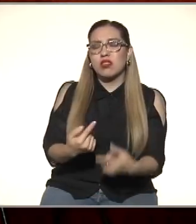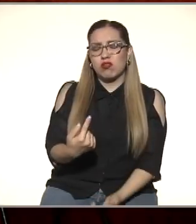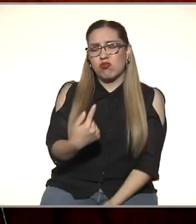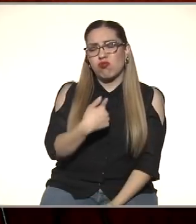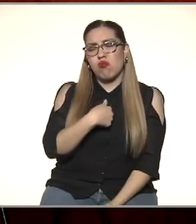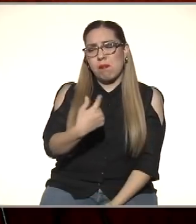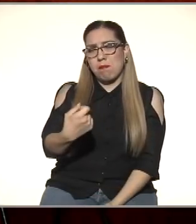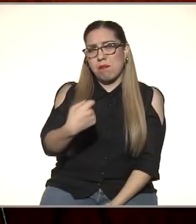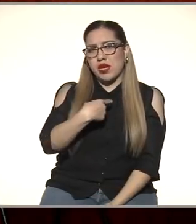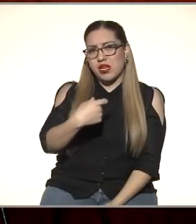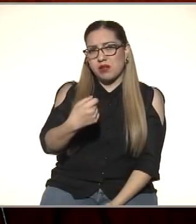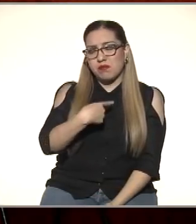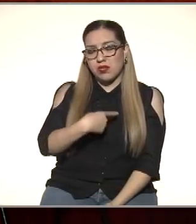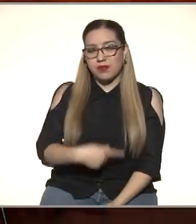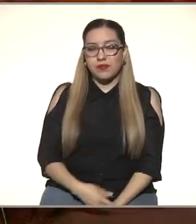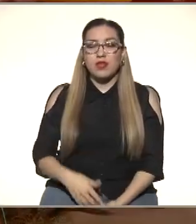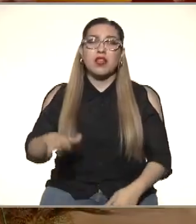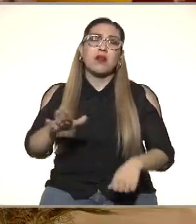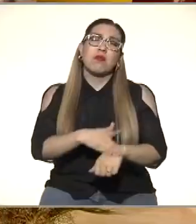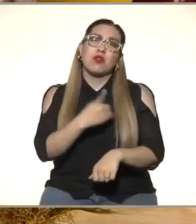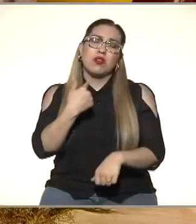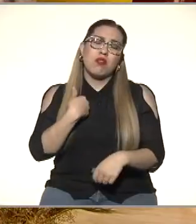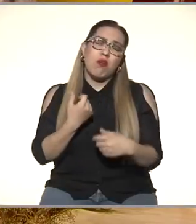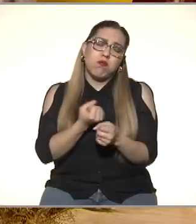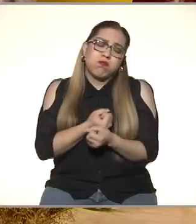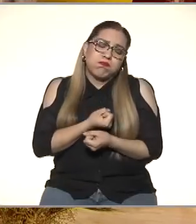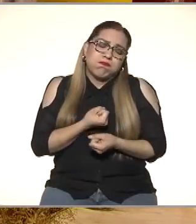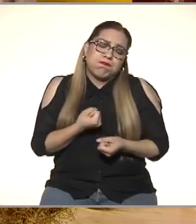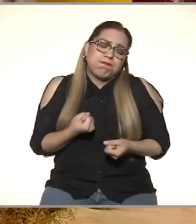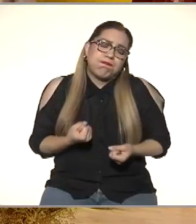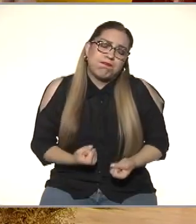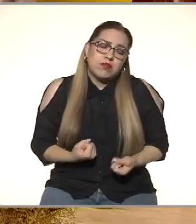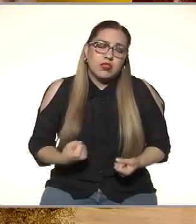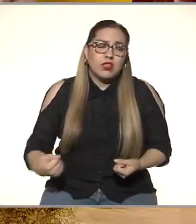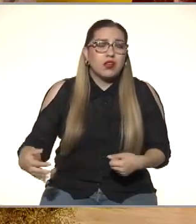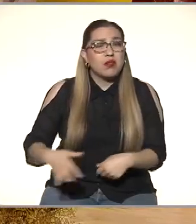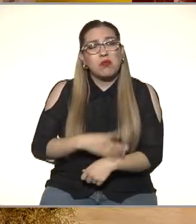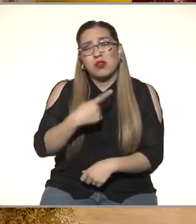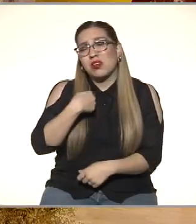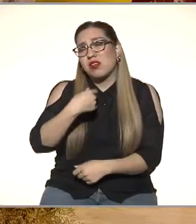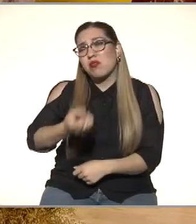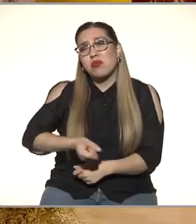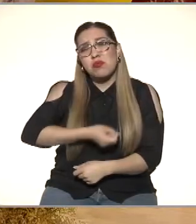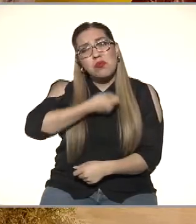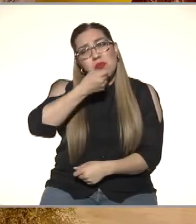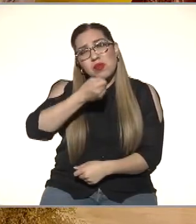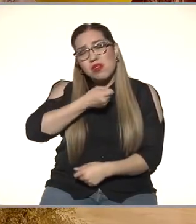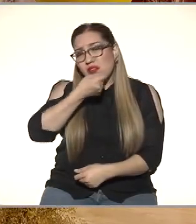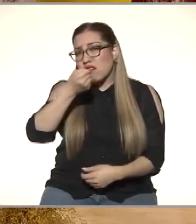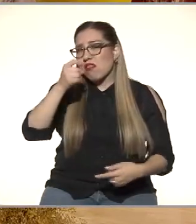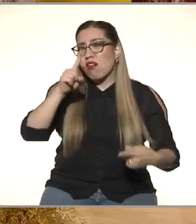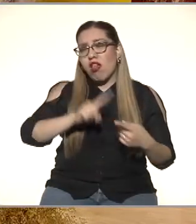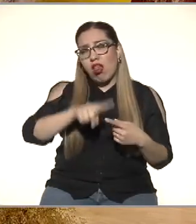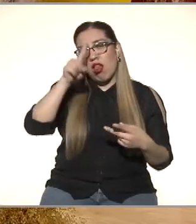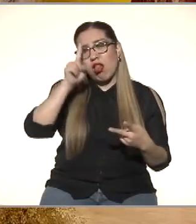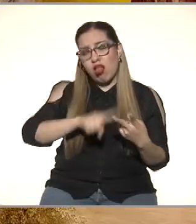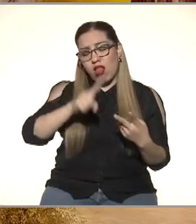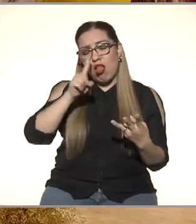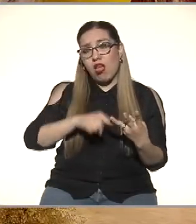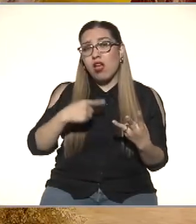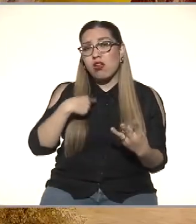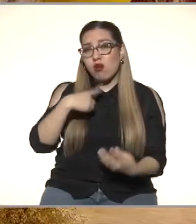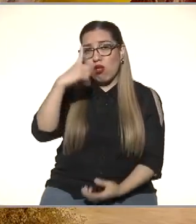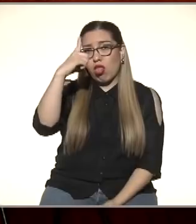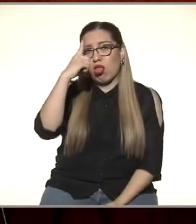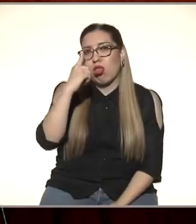autoconcepto. Entonces es yo que no estoy valgo. gorda, es que ya estoy vieja. Claro. Y empieza uno a autodevaluarse. Y